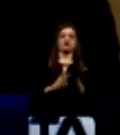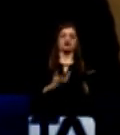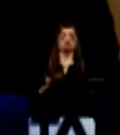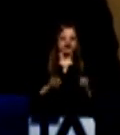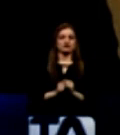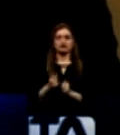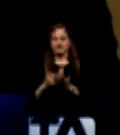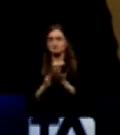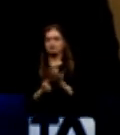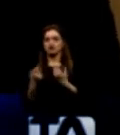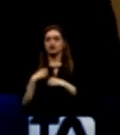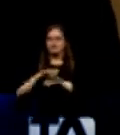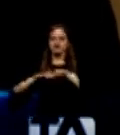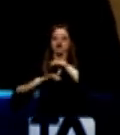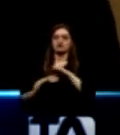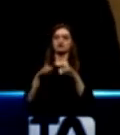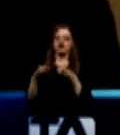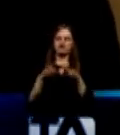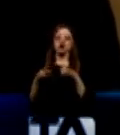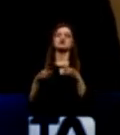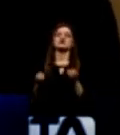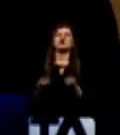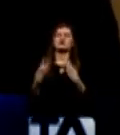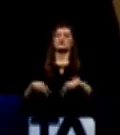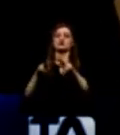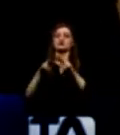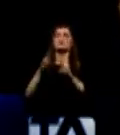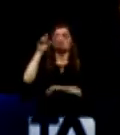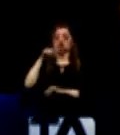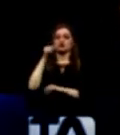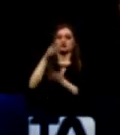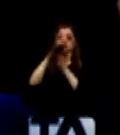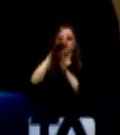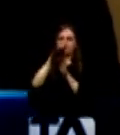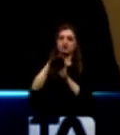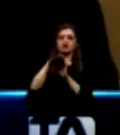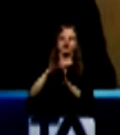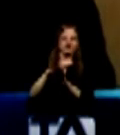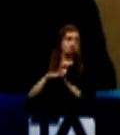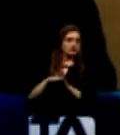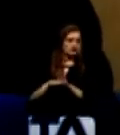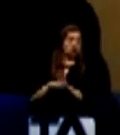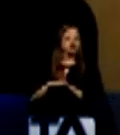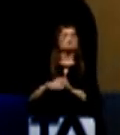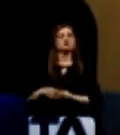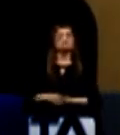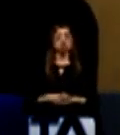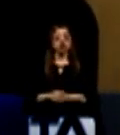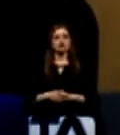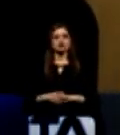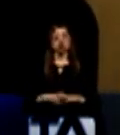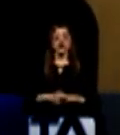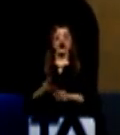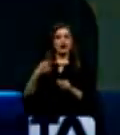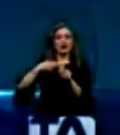de costos y ver en dónde el Estado puede, a través de su gestión, reducir esos costos para poder compensar una eventual eliminación